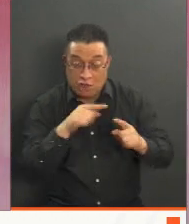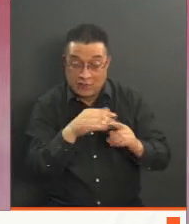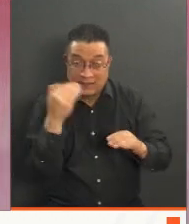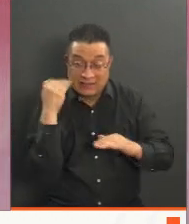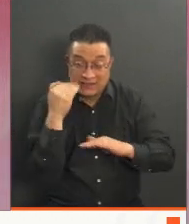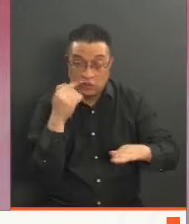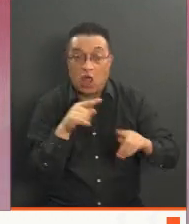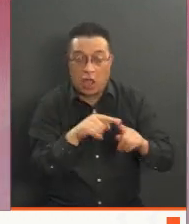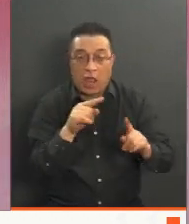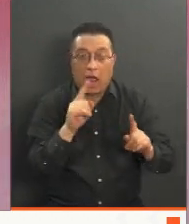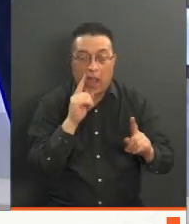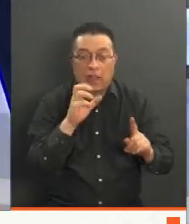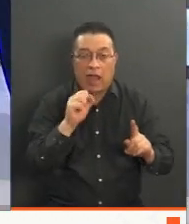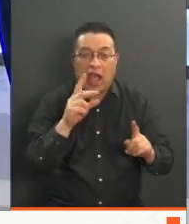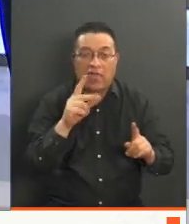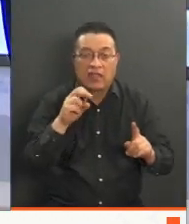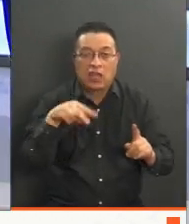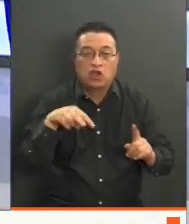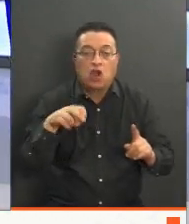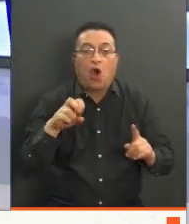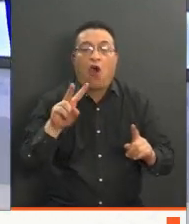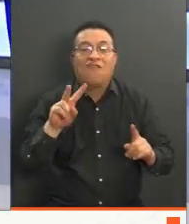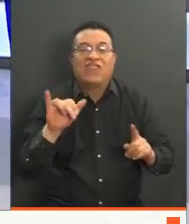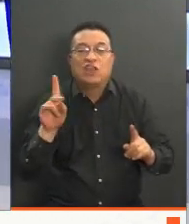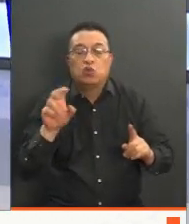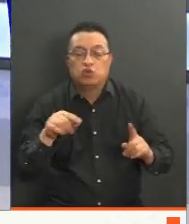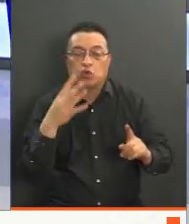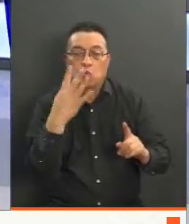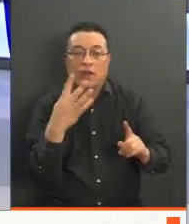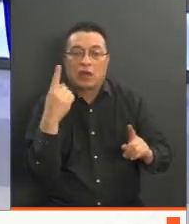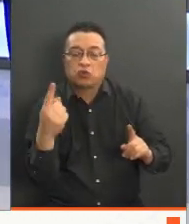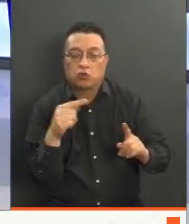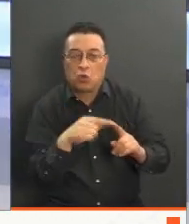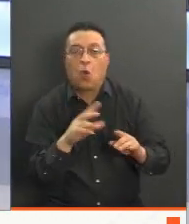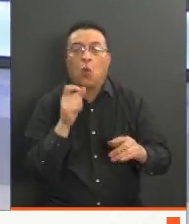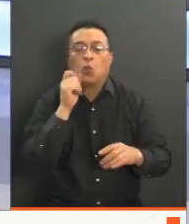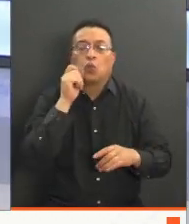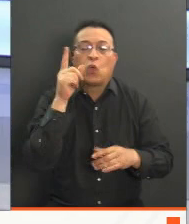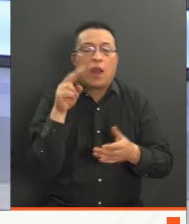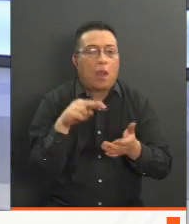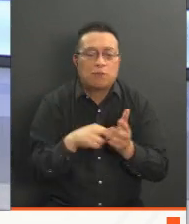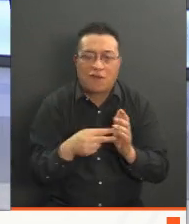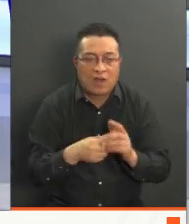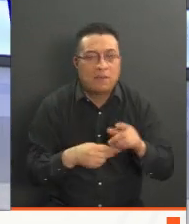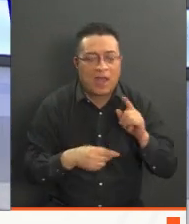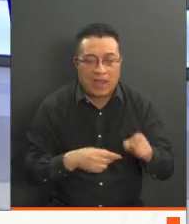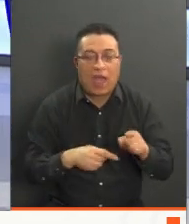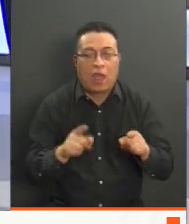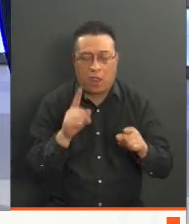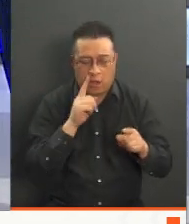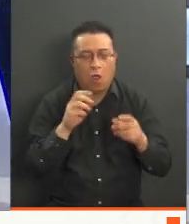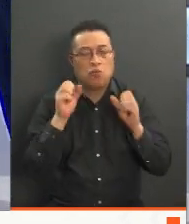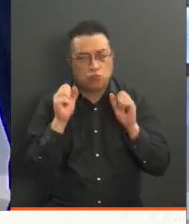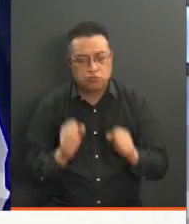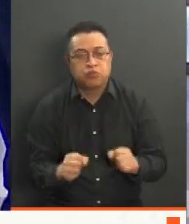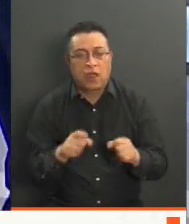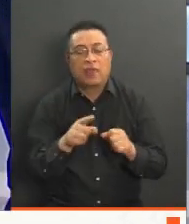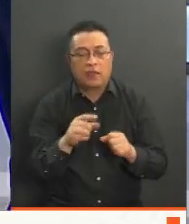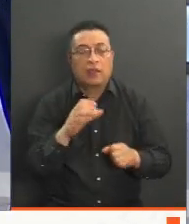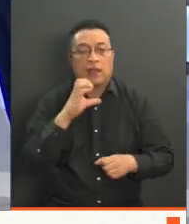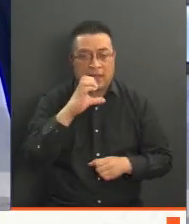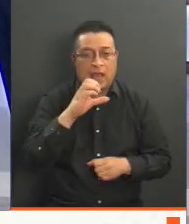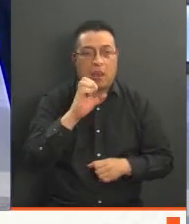este adenovirus 41. ¿Cuál es el problema? ¿Este adenovirus tiene la posibilidad de producir hepatitis?